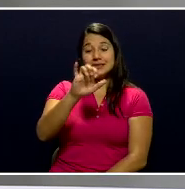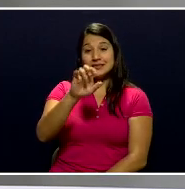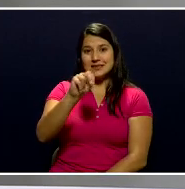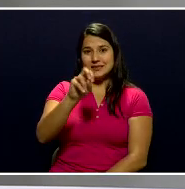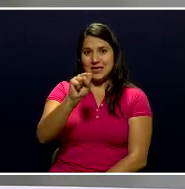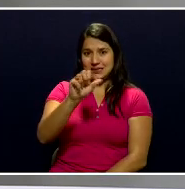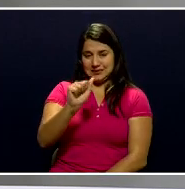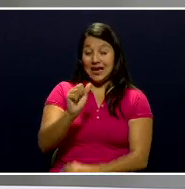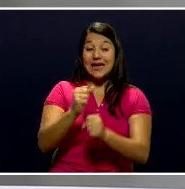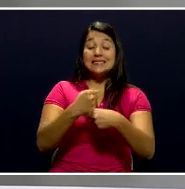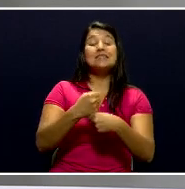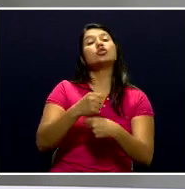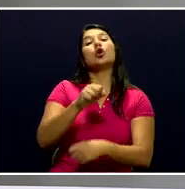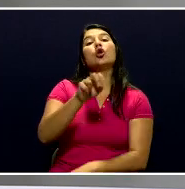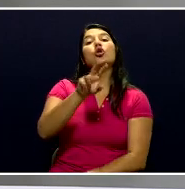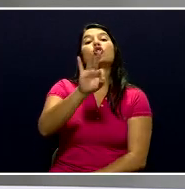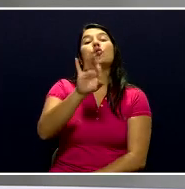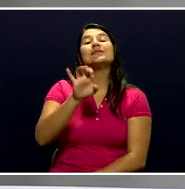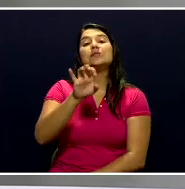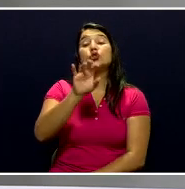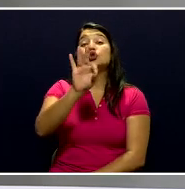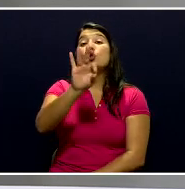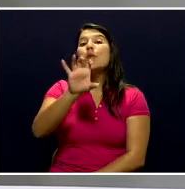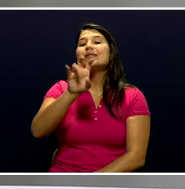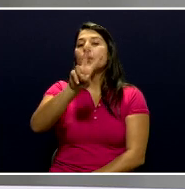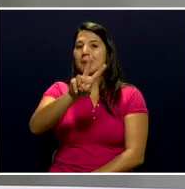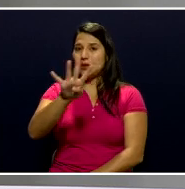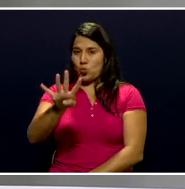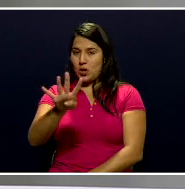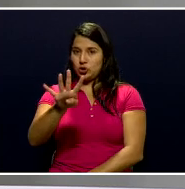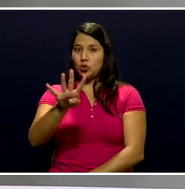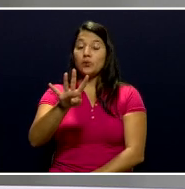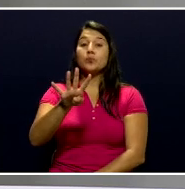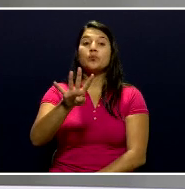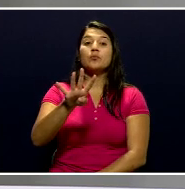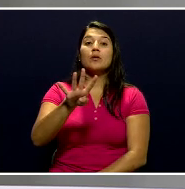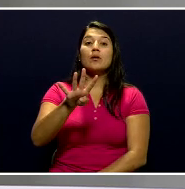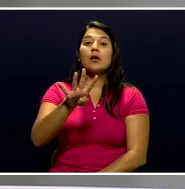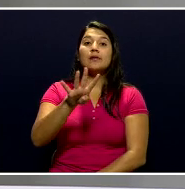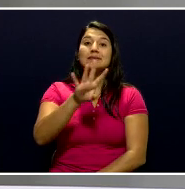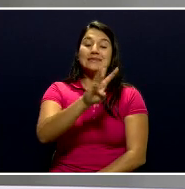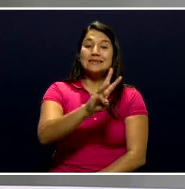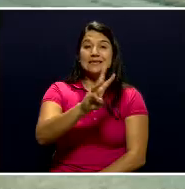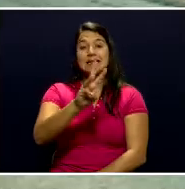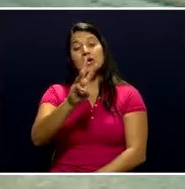pruebas, 69 positivas y 855 negativas.